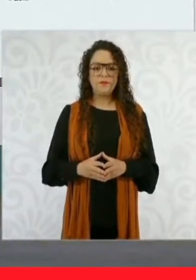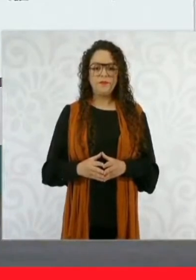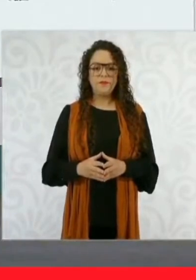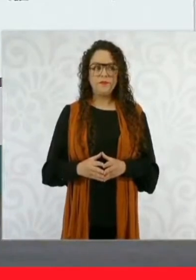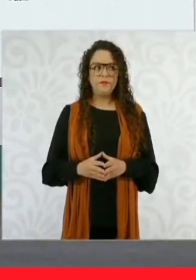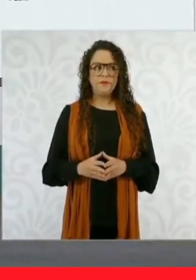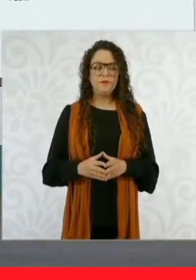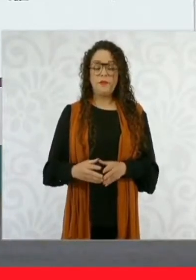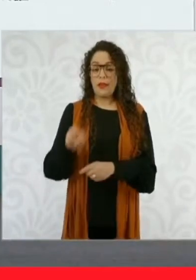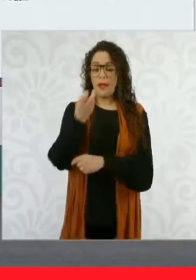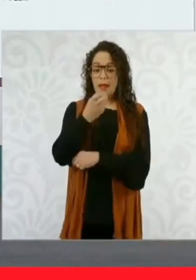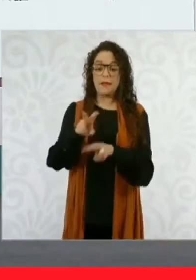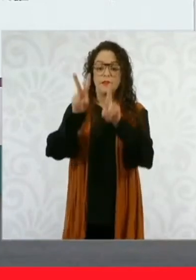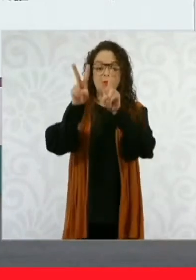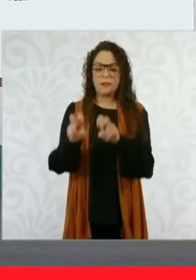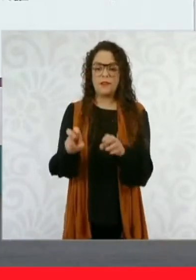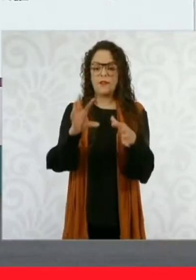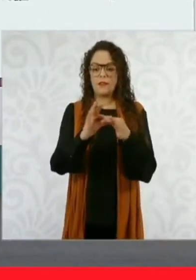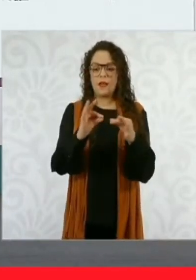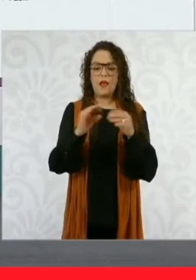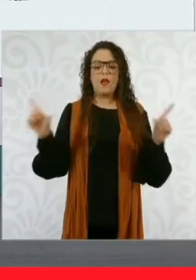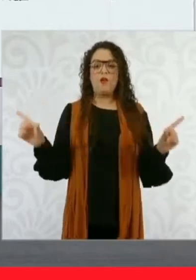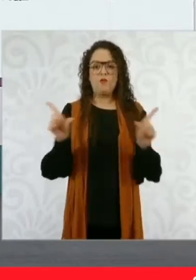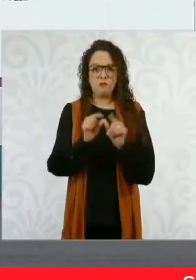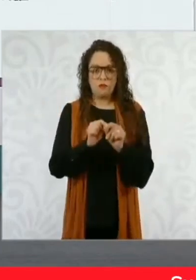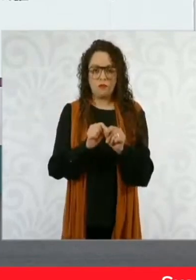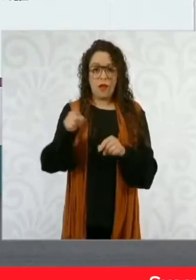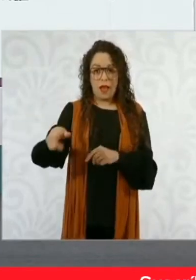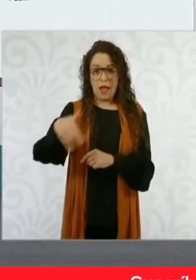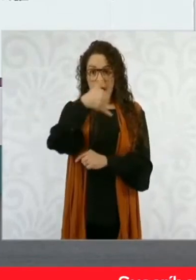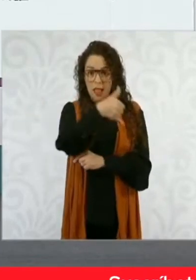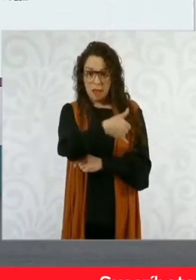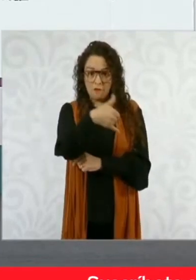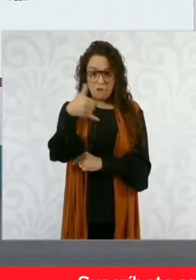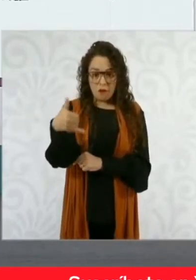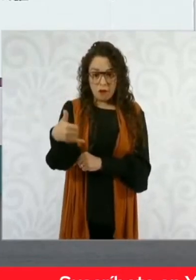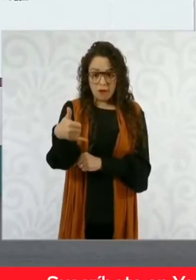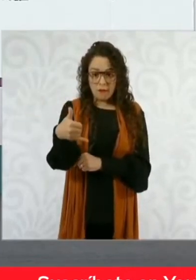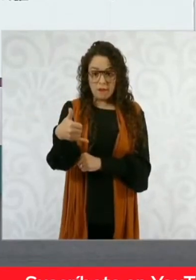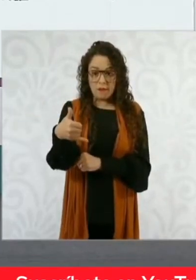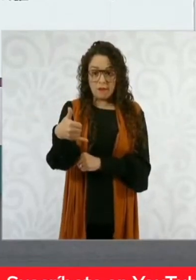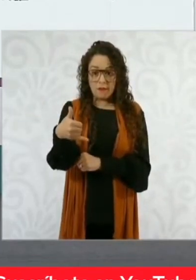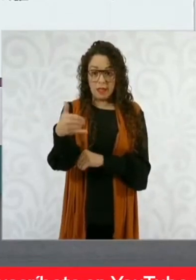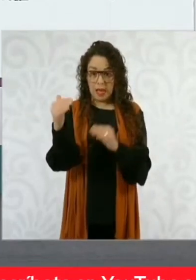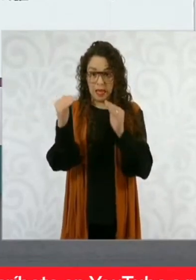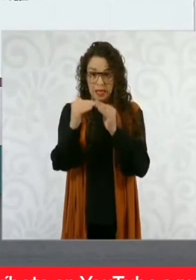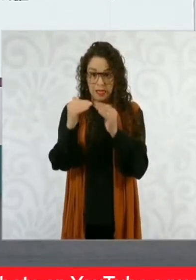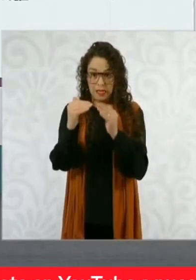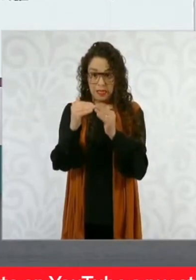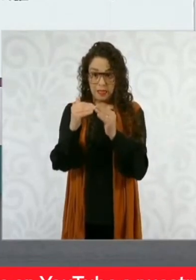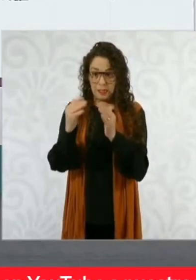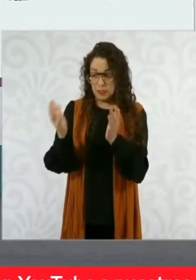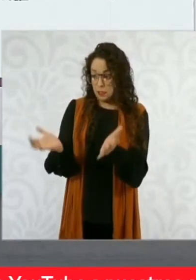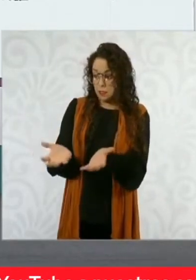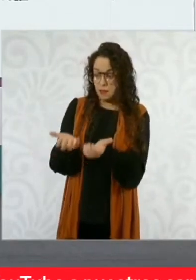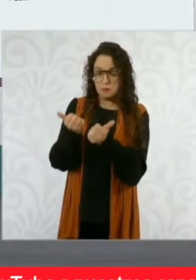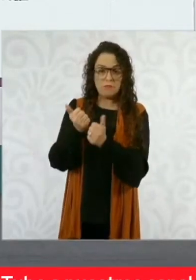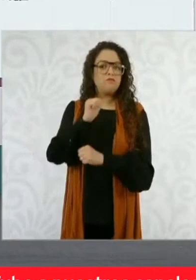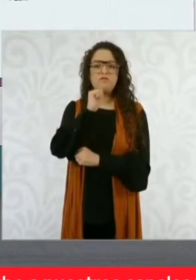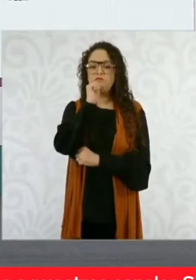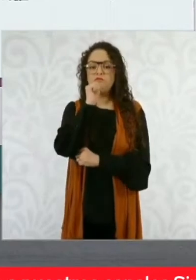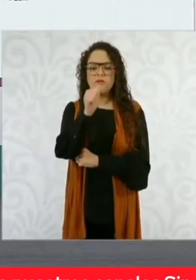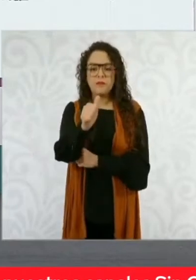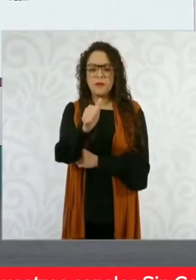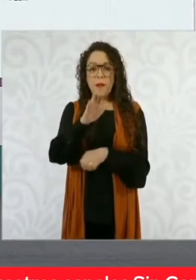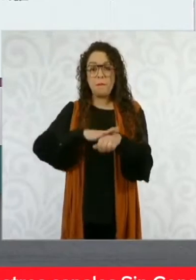Conclusión de este asunto: el Infonavit no recuperó ninguna vivienda y miles, y esto es lo